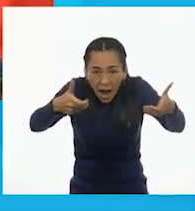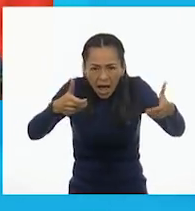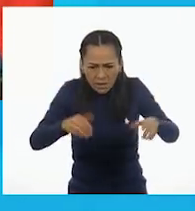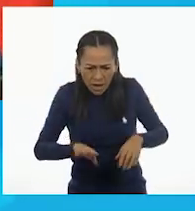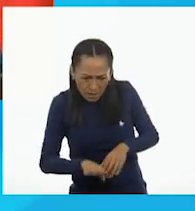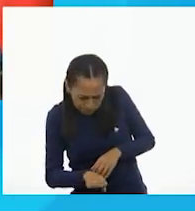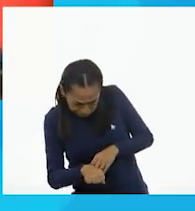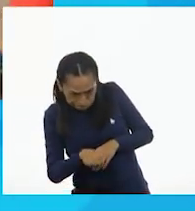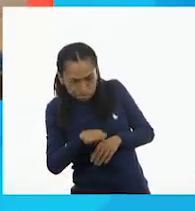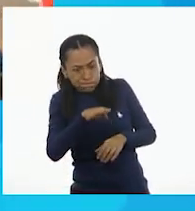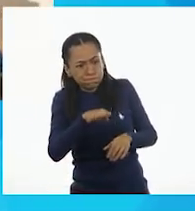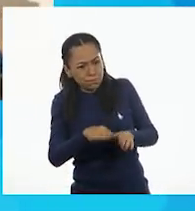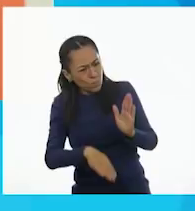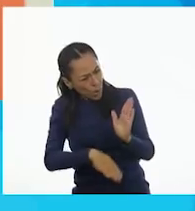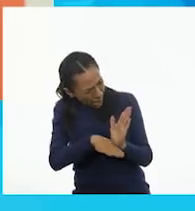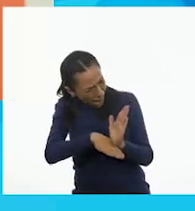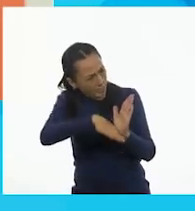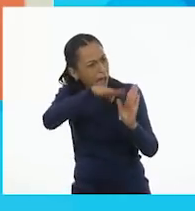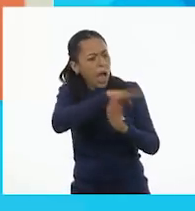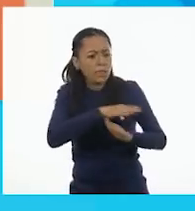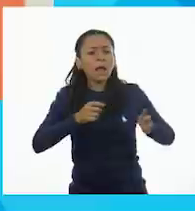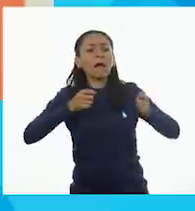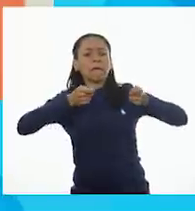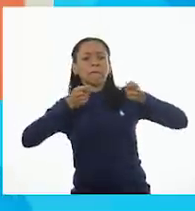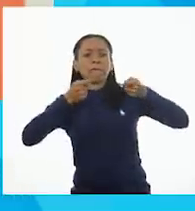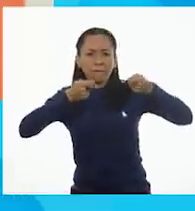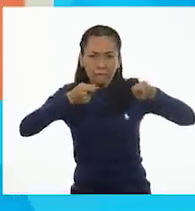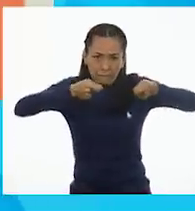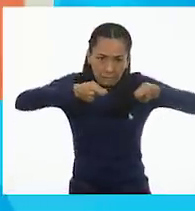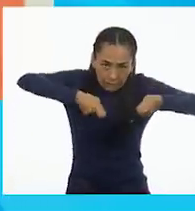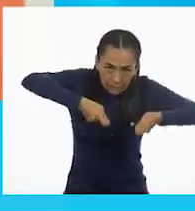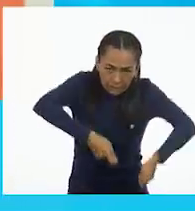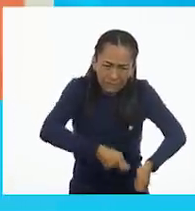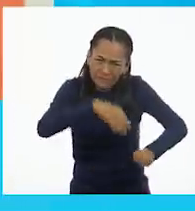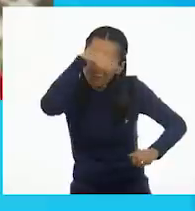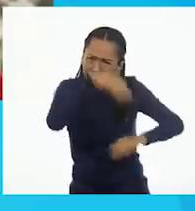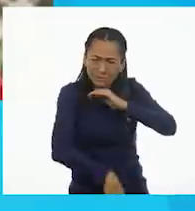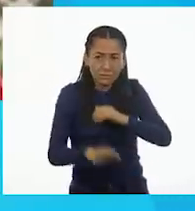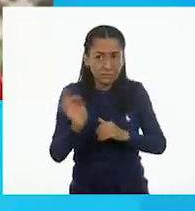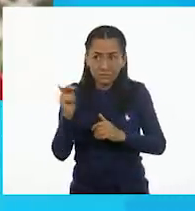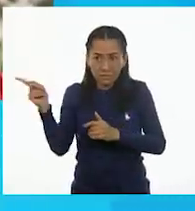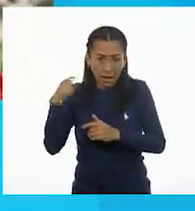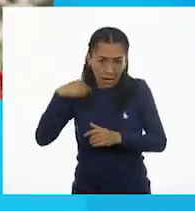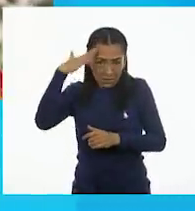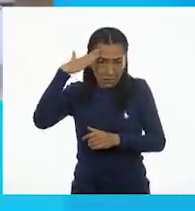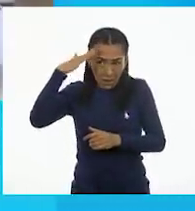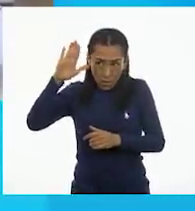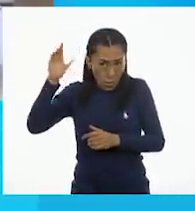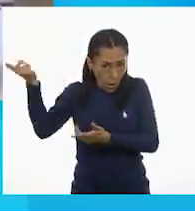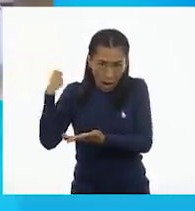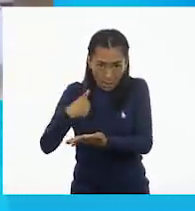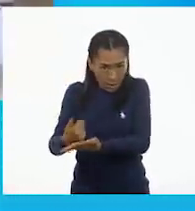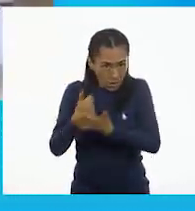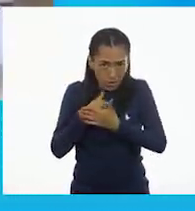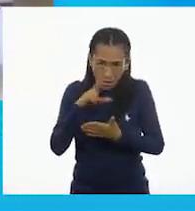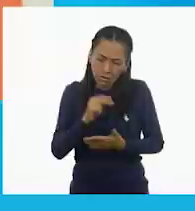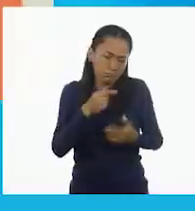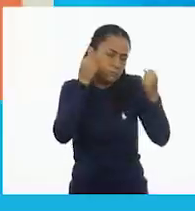nos ayudó, no llegamos. Sí, debería de haber rampas en las esquinas. ¿Y por qué no hay? No